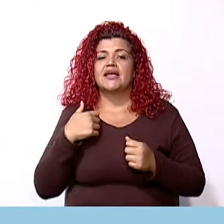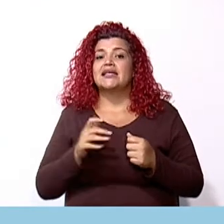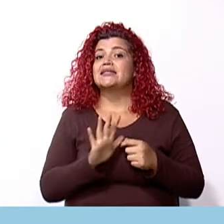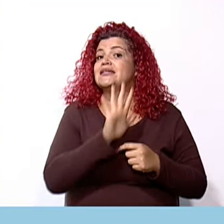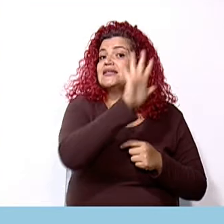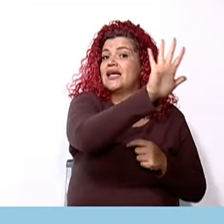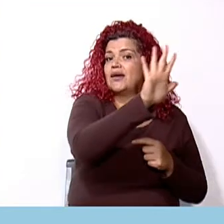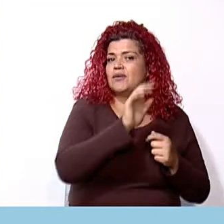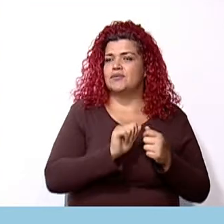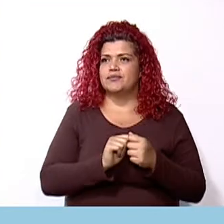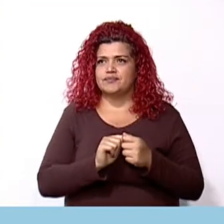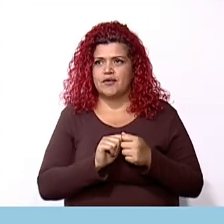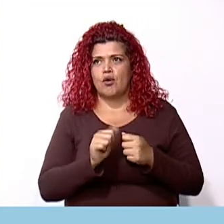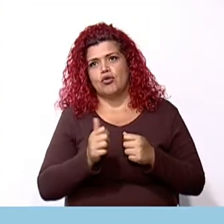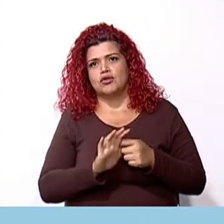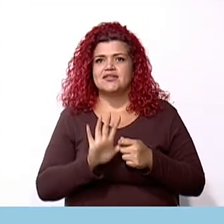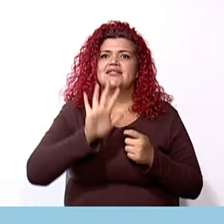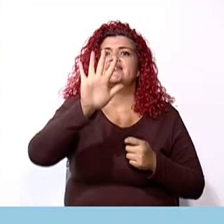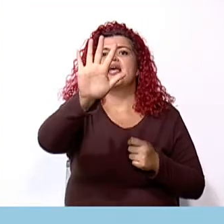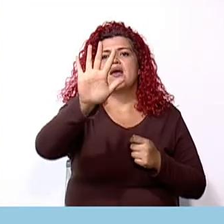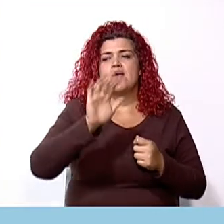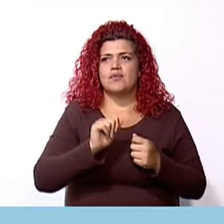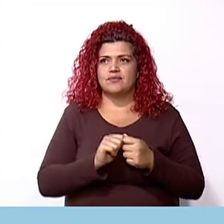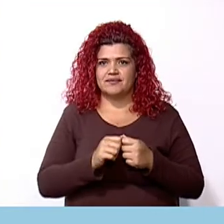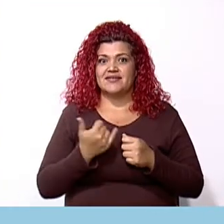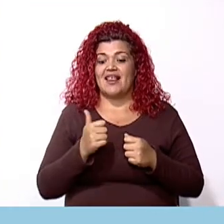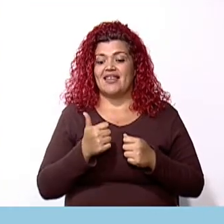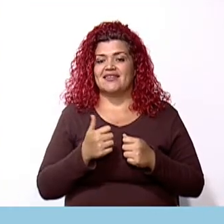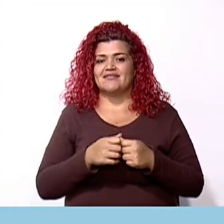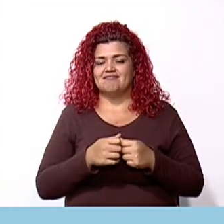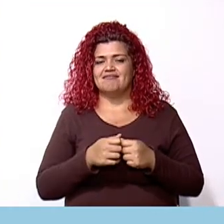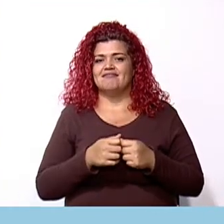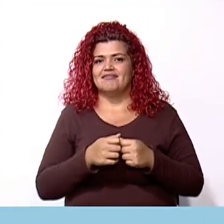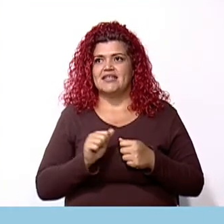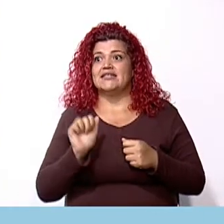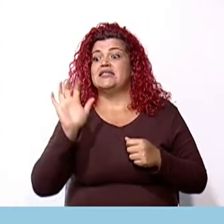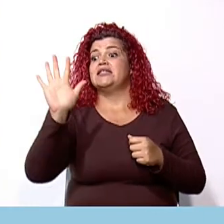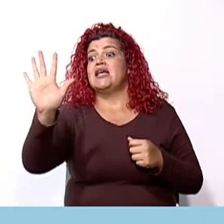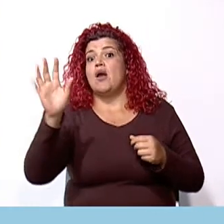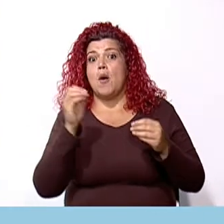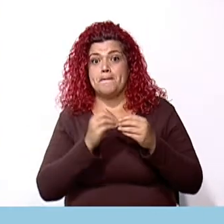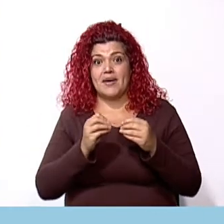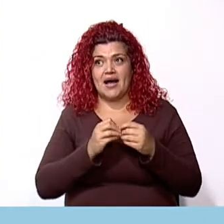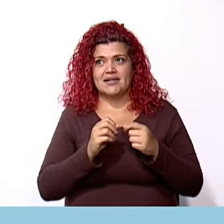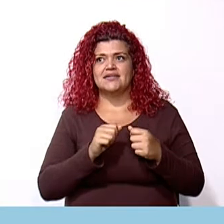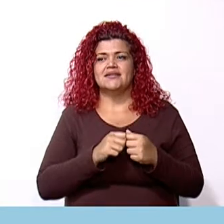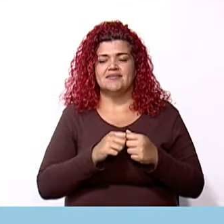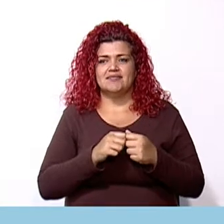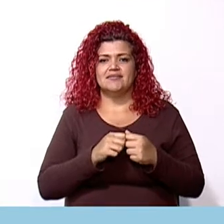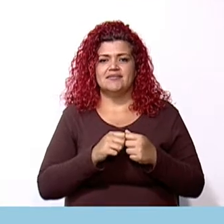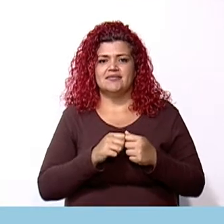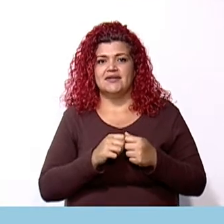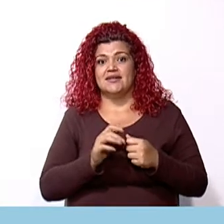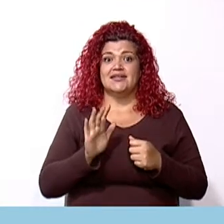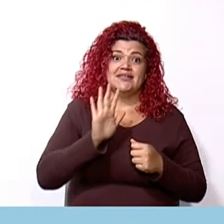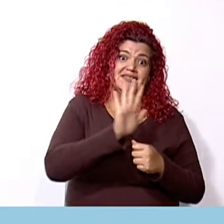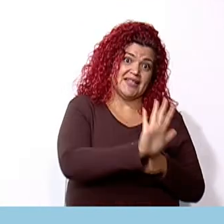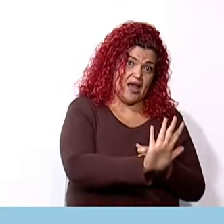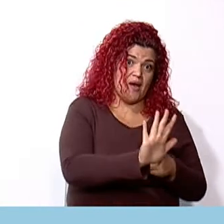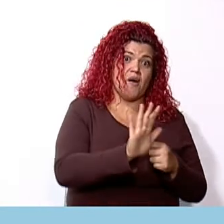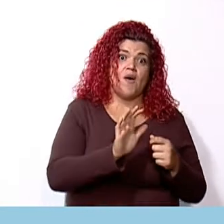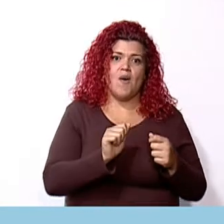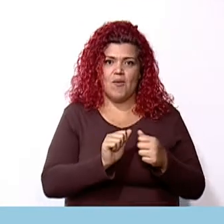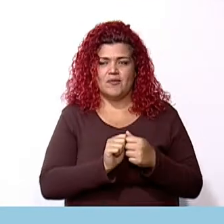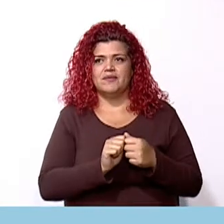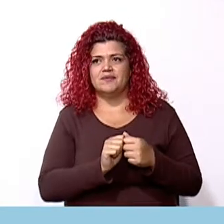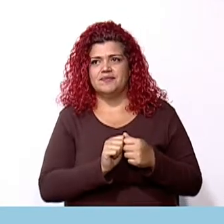5, otras 5 más, ya llevamos 10. 5 más para el hogar 3, 5 para